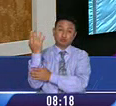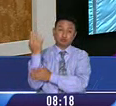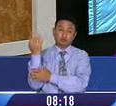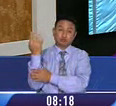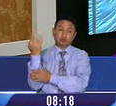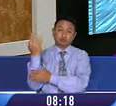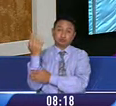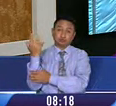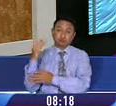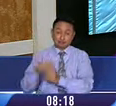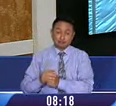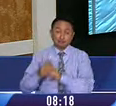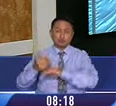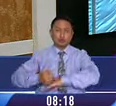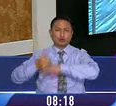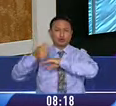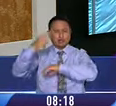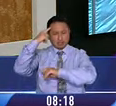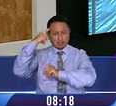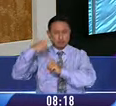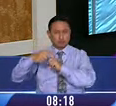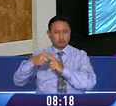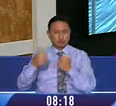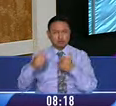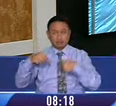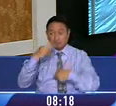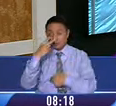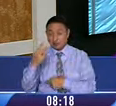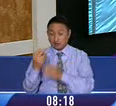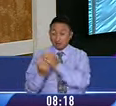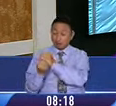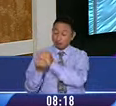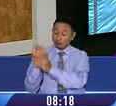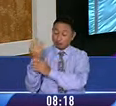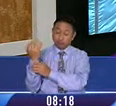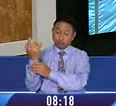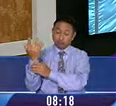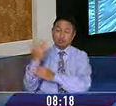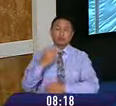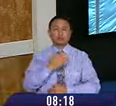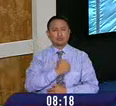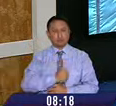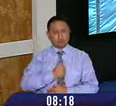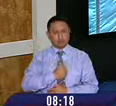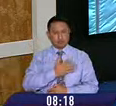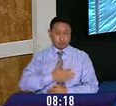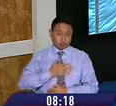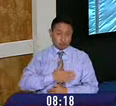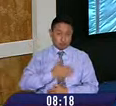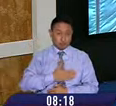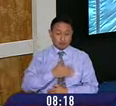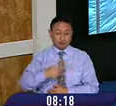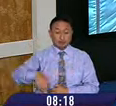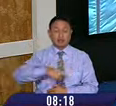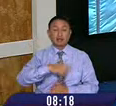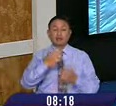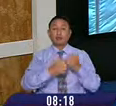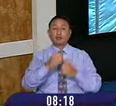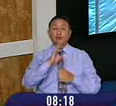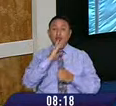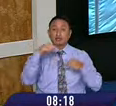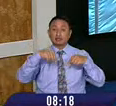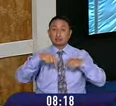es porque las autoridades están llenas de buenas intenciones. Miren cómo flamea esto y por favor, los dolores de cabeza de las fugas de agua en